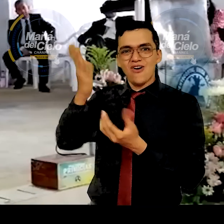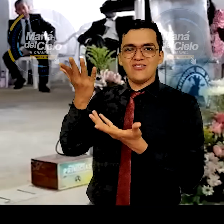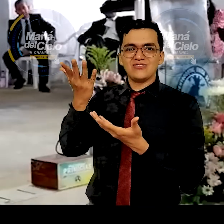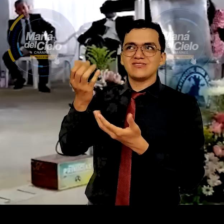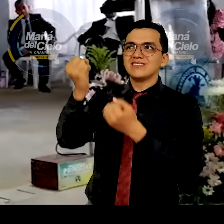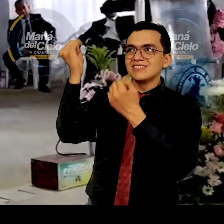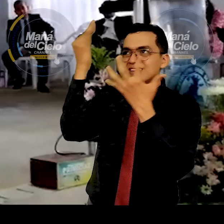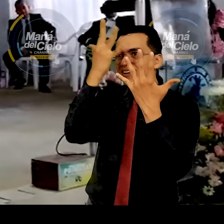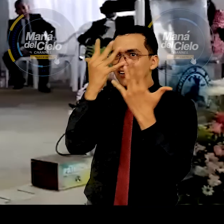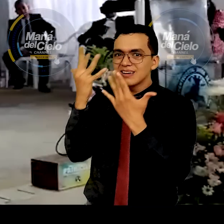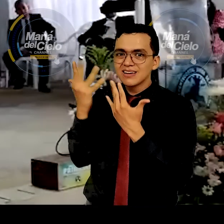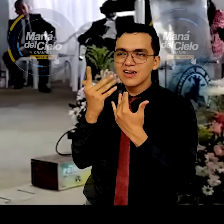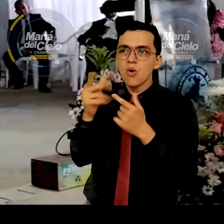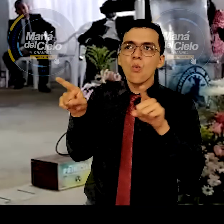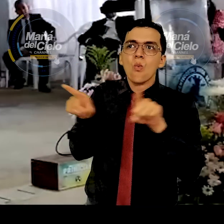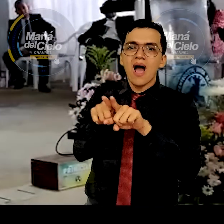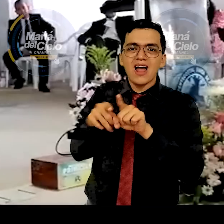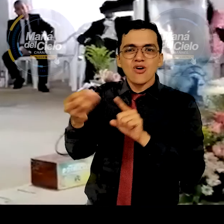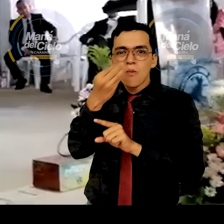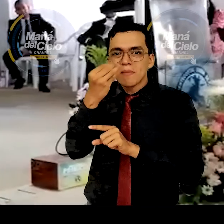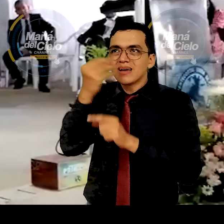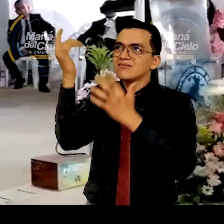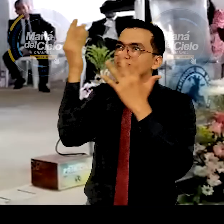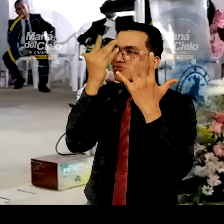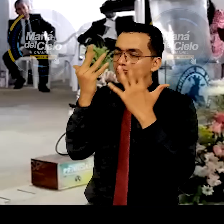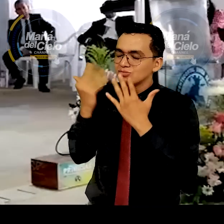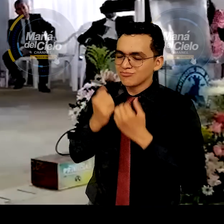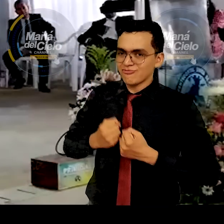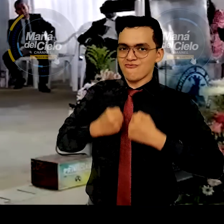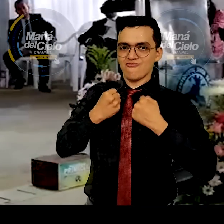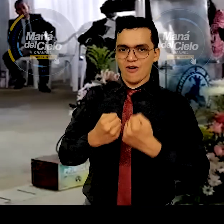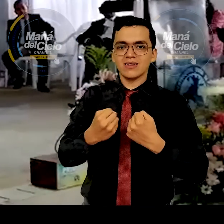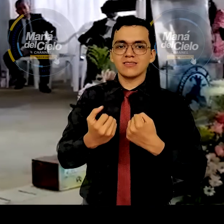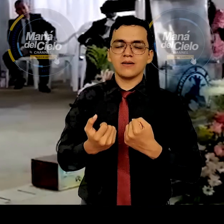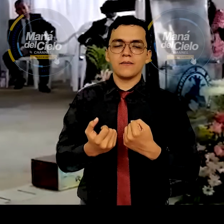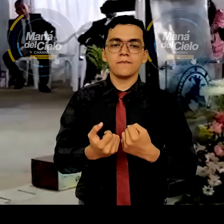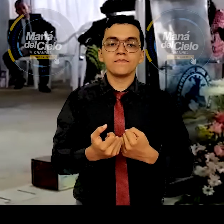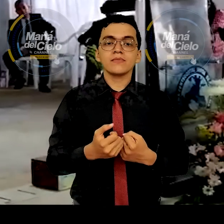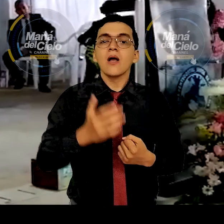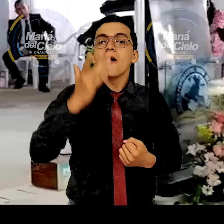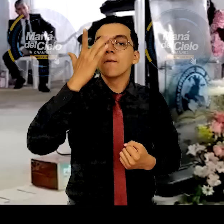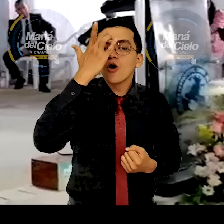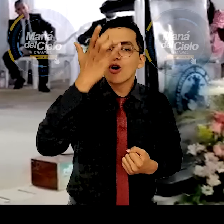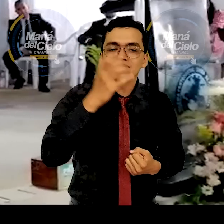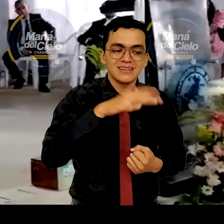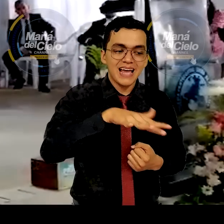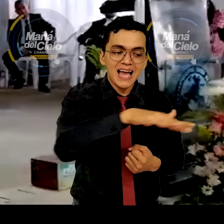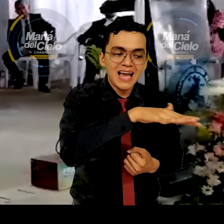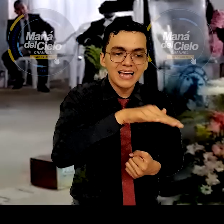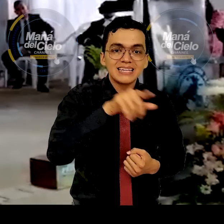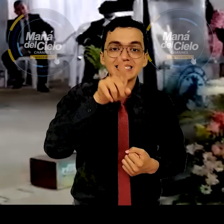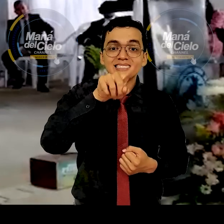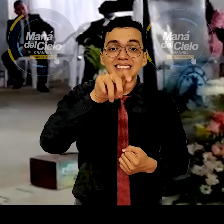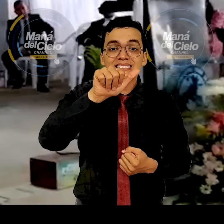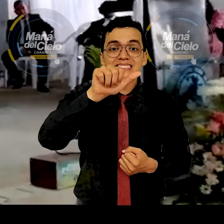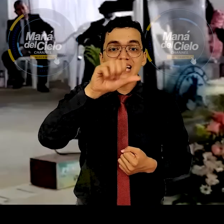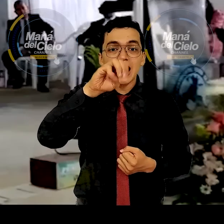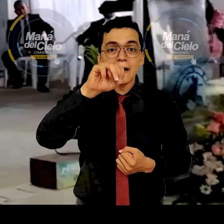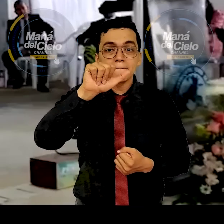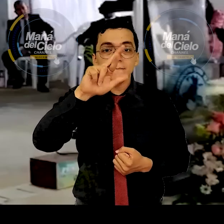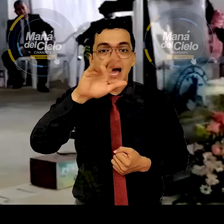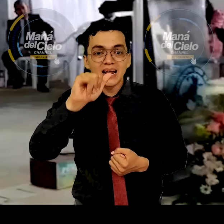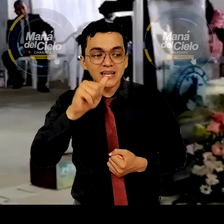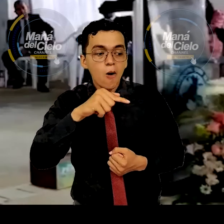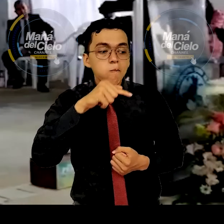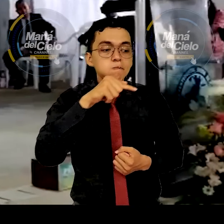Y entonces estaban en tierra de samaritanos. Los samaritanos eran malvados, odiados, despreciados.